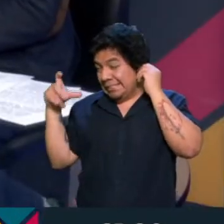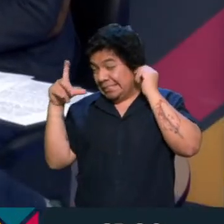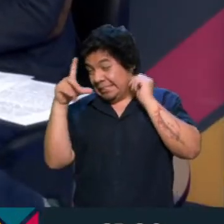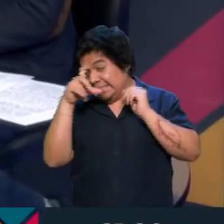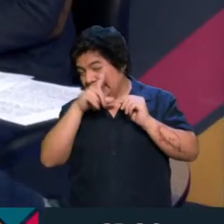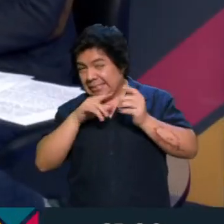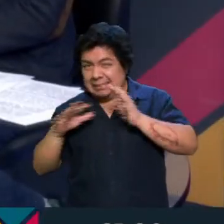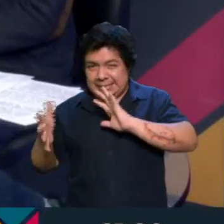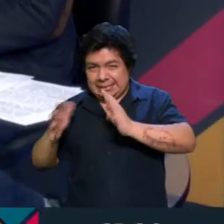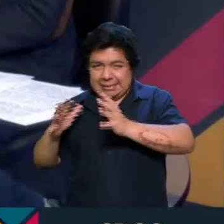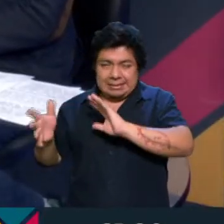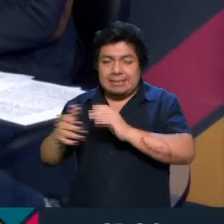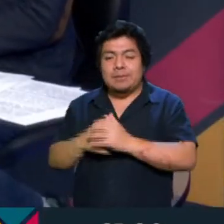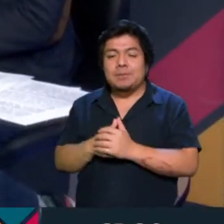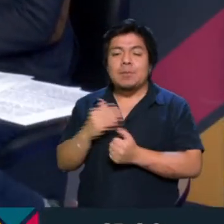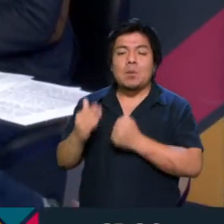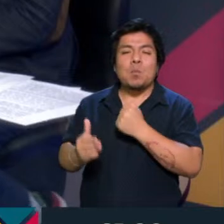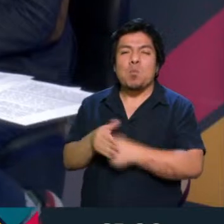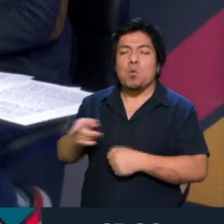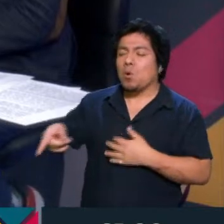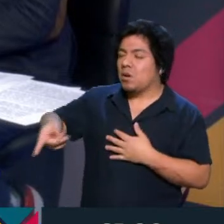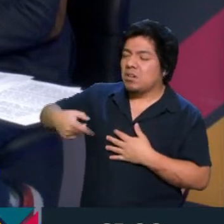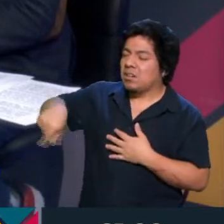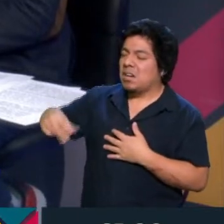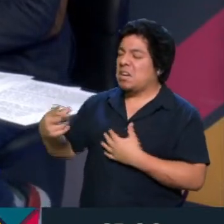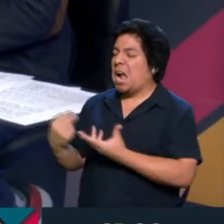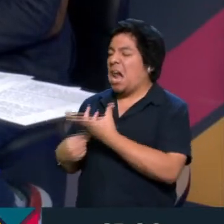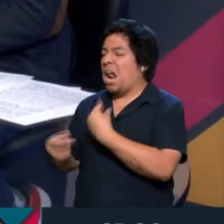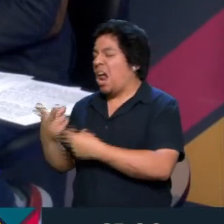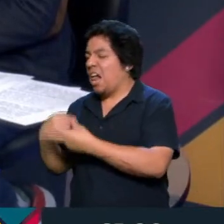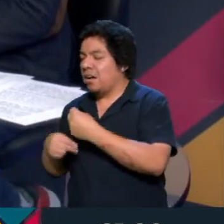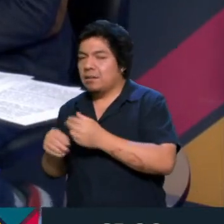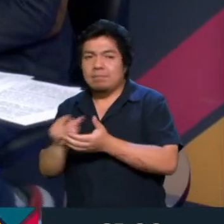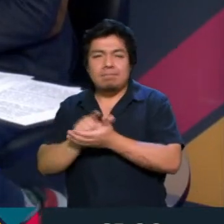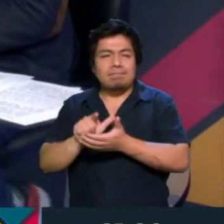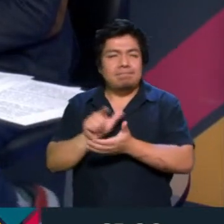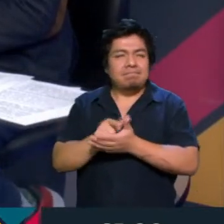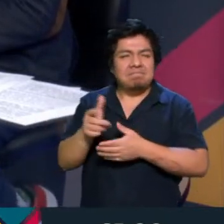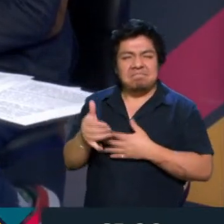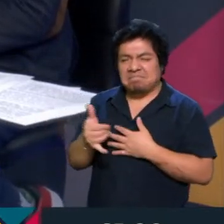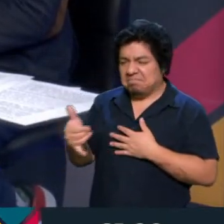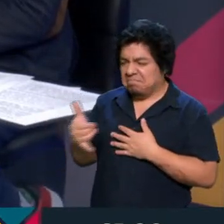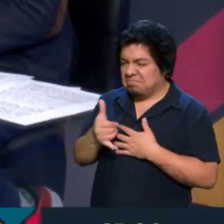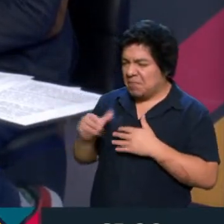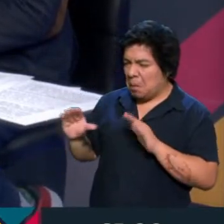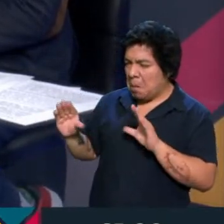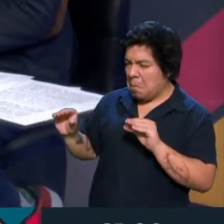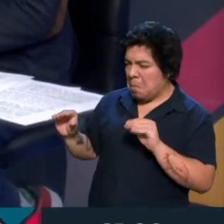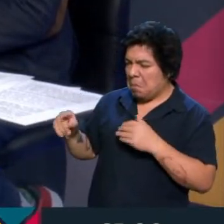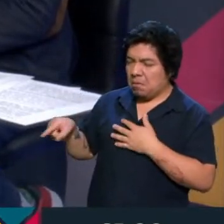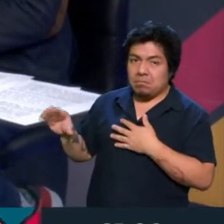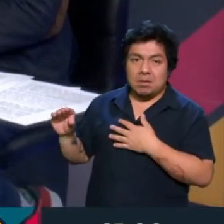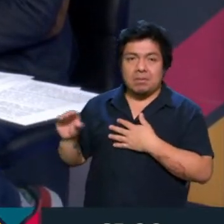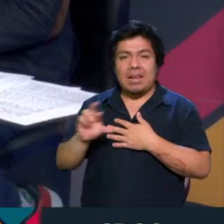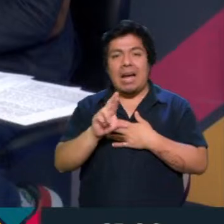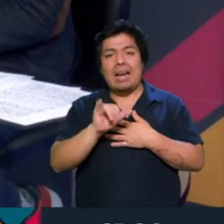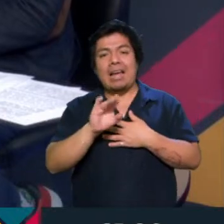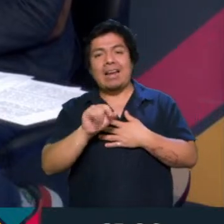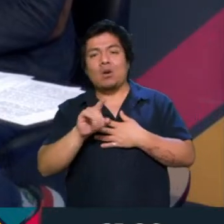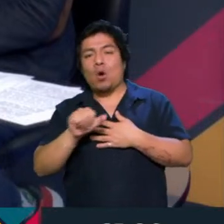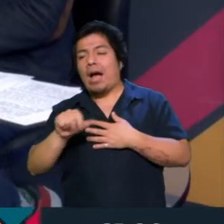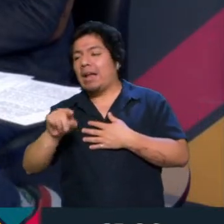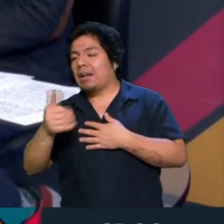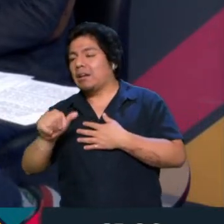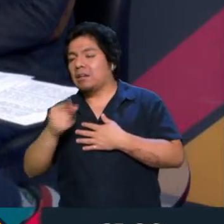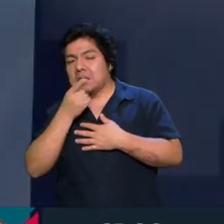ahí, digámoslo así, de por qué la oposición rechaza la ley del Infonavit. Por ahí hemos escuchado mucho a Ricardo Anaya, ¿no?,